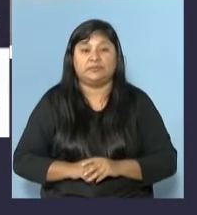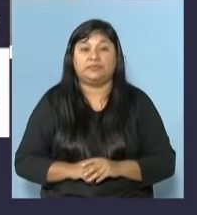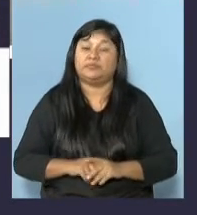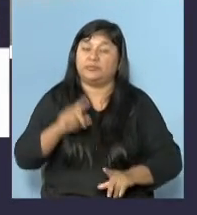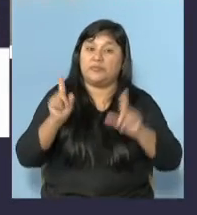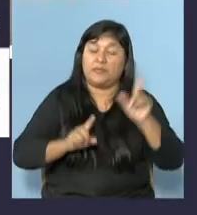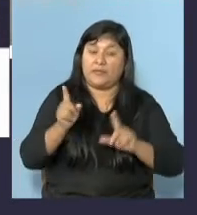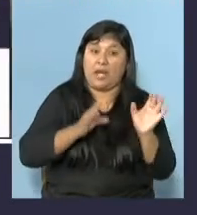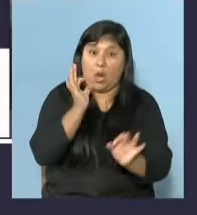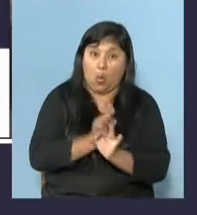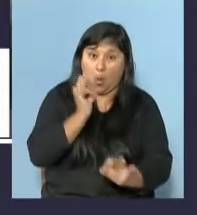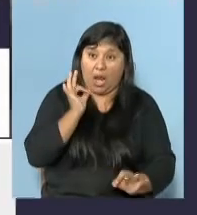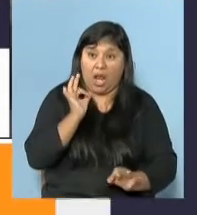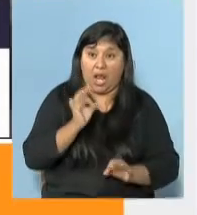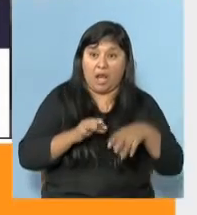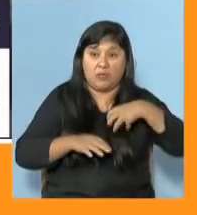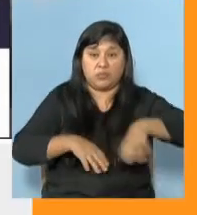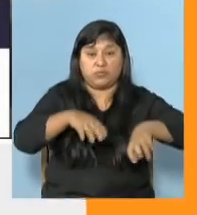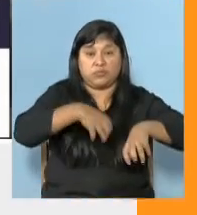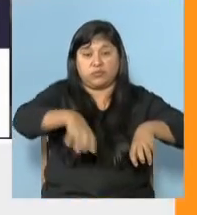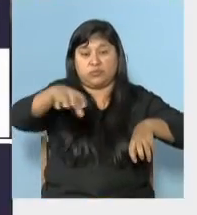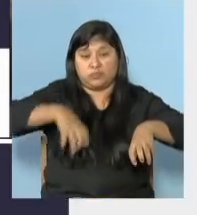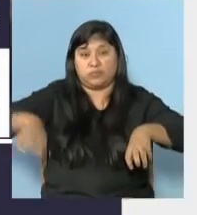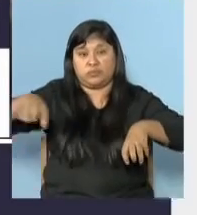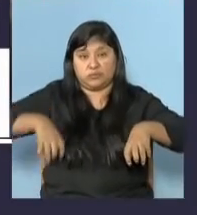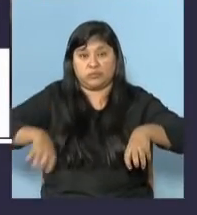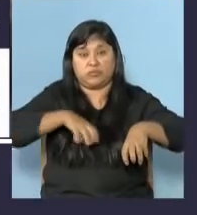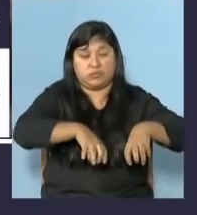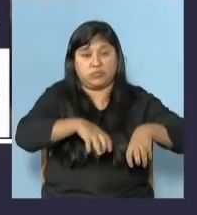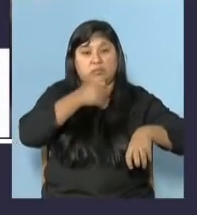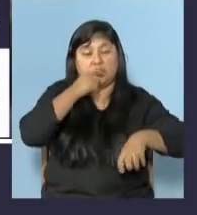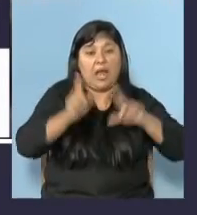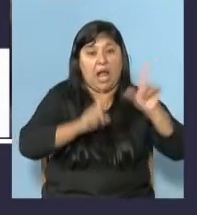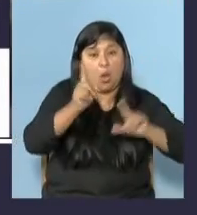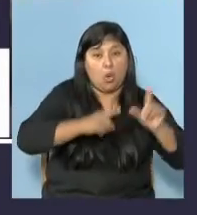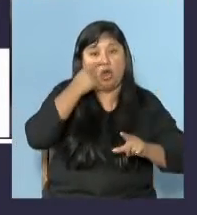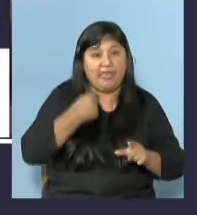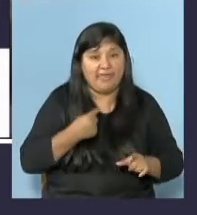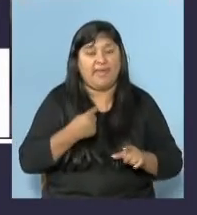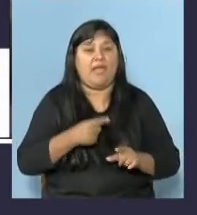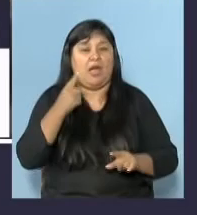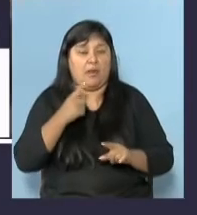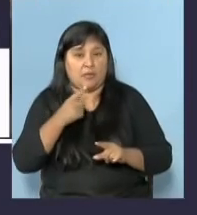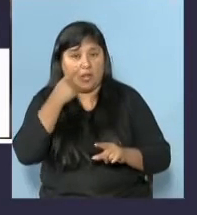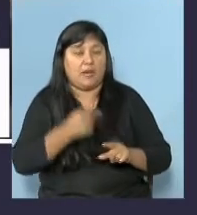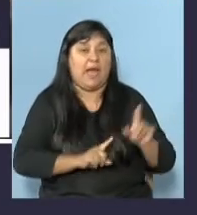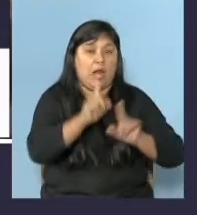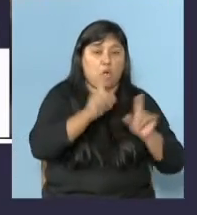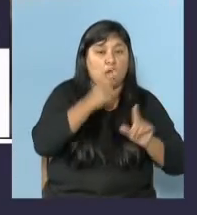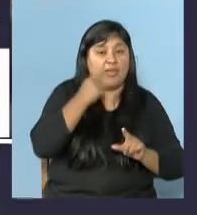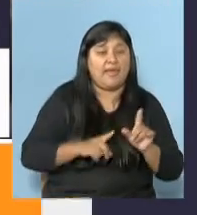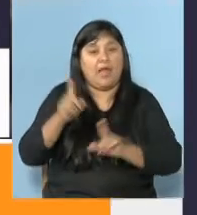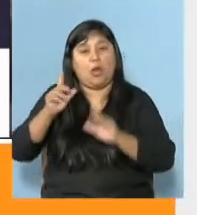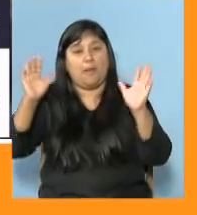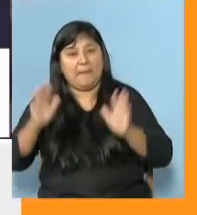escuelas, este sistema de burbujas que se implementan, por lo menos acá en la provincia de Jujuy, van día de por medio, ha dado buenos resultados. Digo, por ahí,